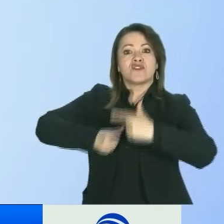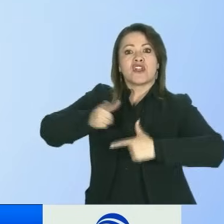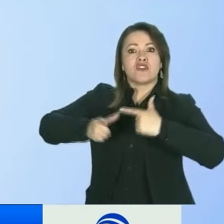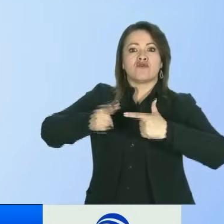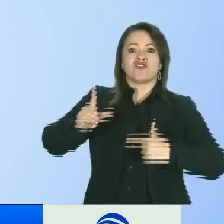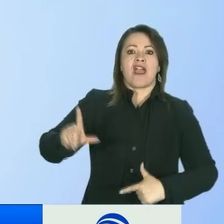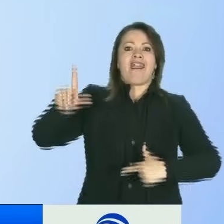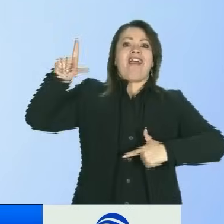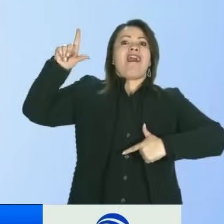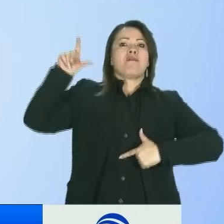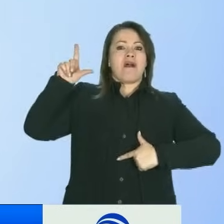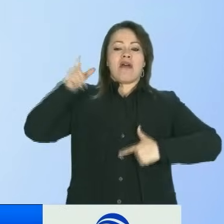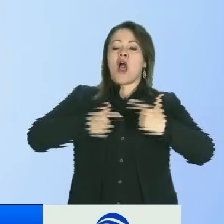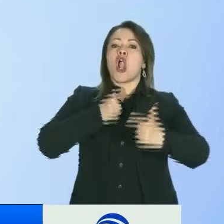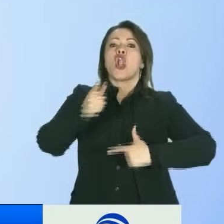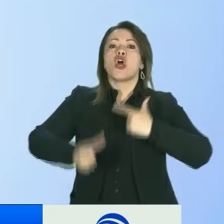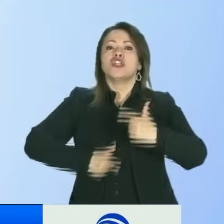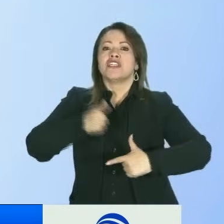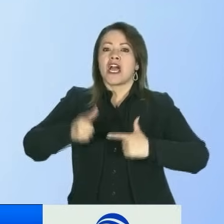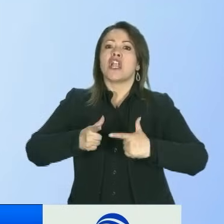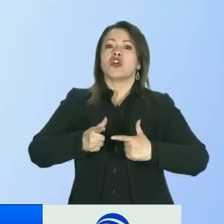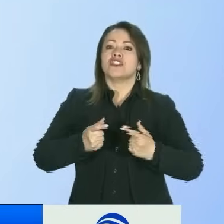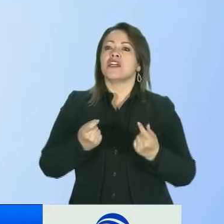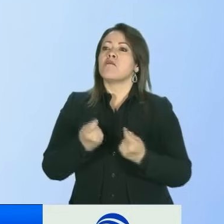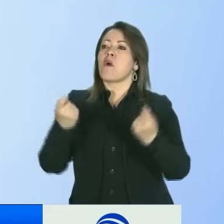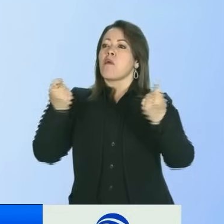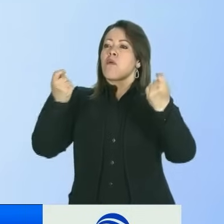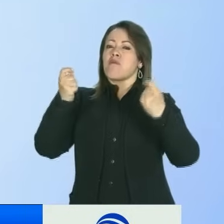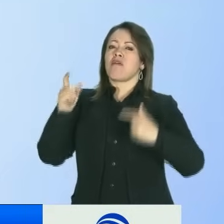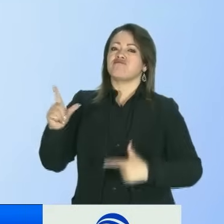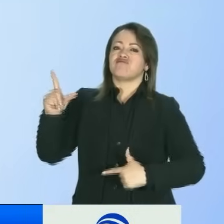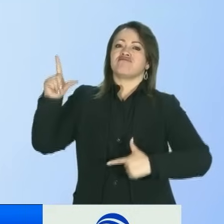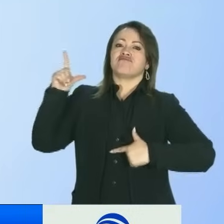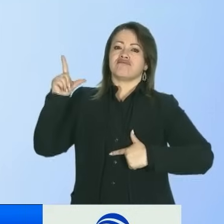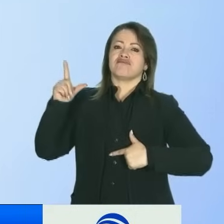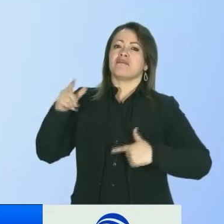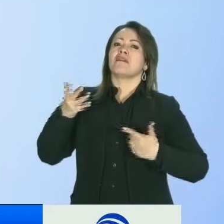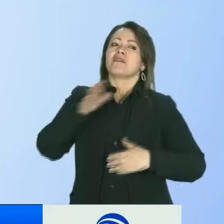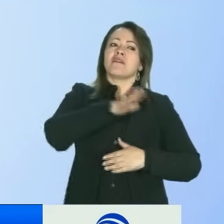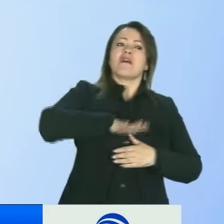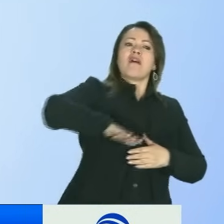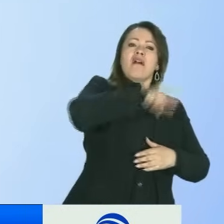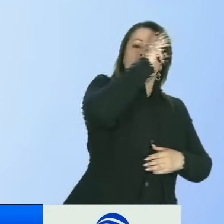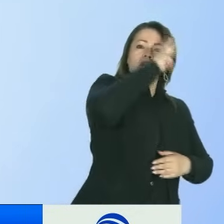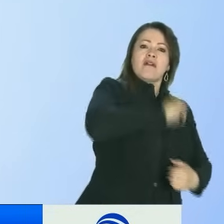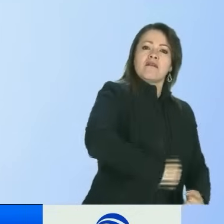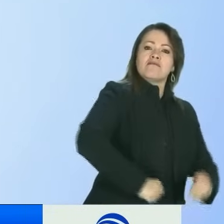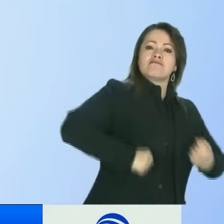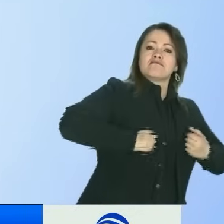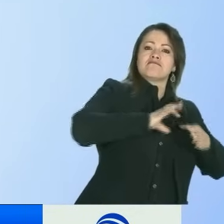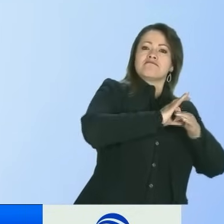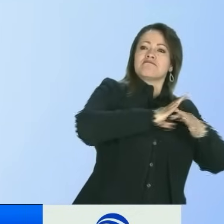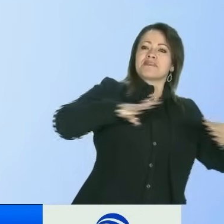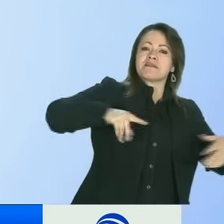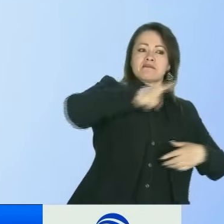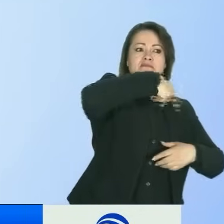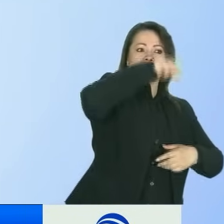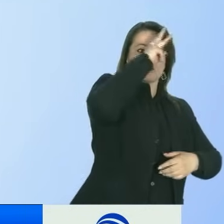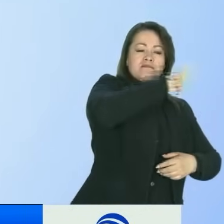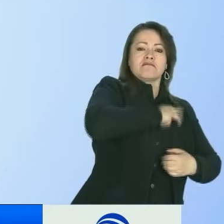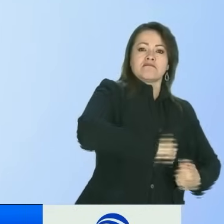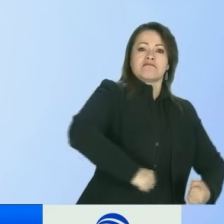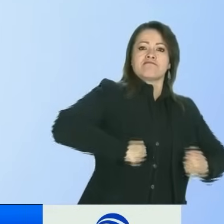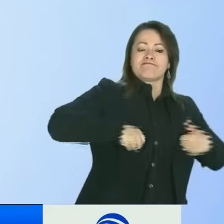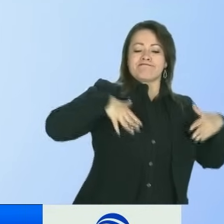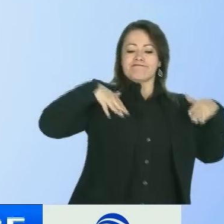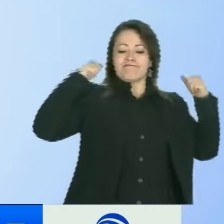armada, una lucha popular finalmente armada, y de otro lado las Fuerzas Armadas se tengan que abstener de proteger